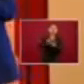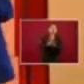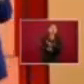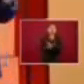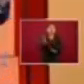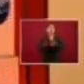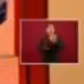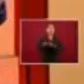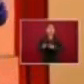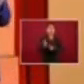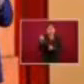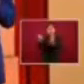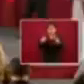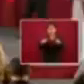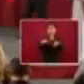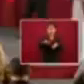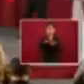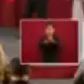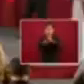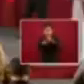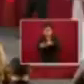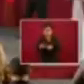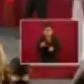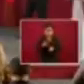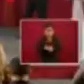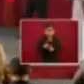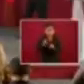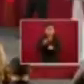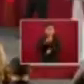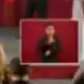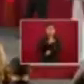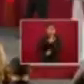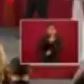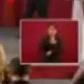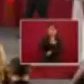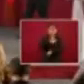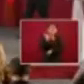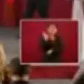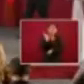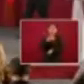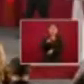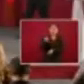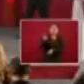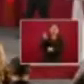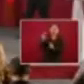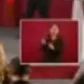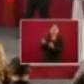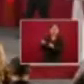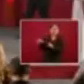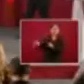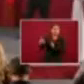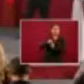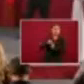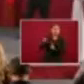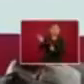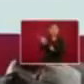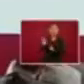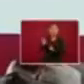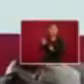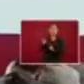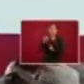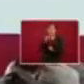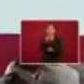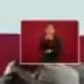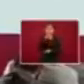parte de la gran pregunta es ¿cuál es el plan económico en paralelo al plan de salud?